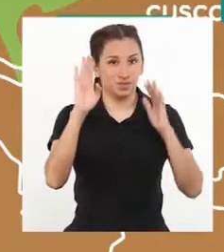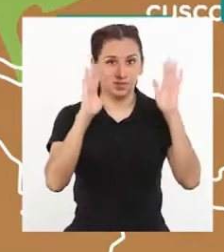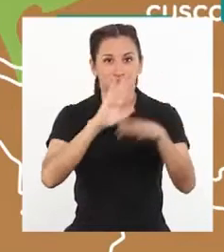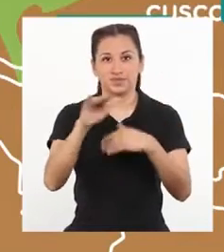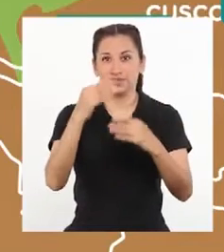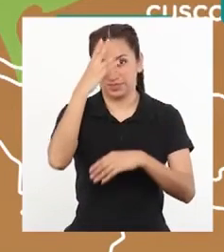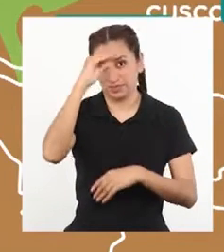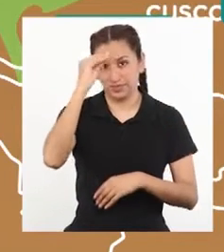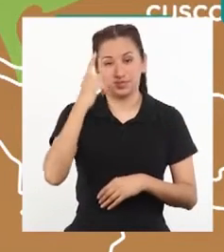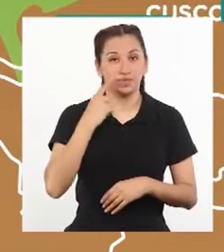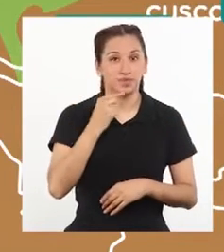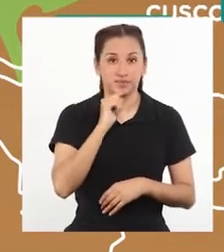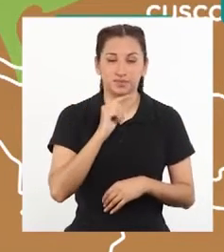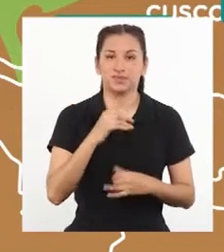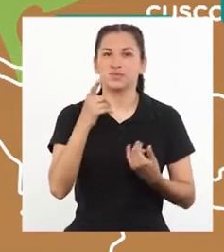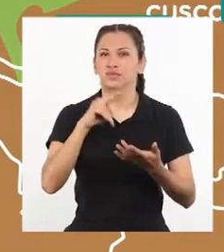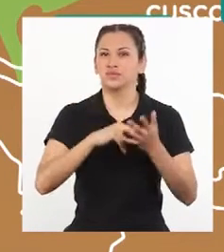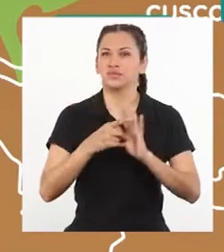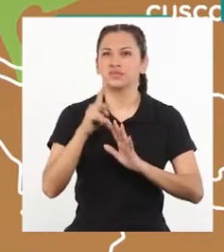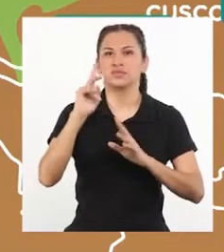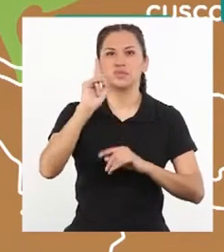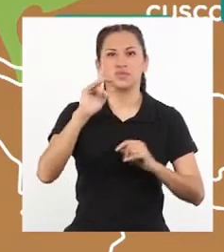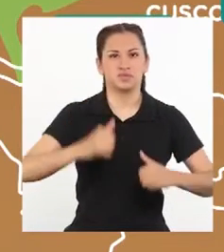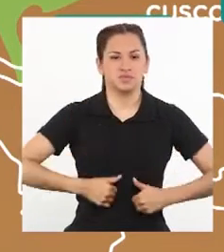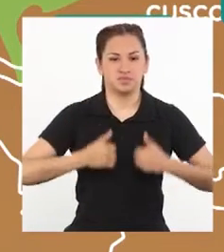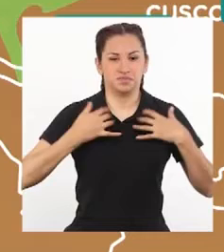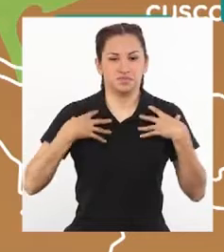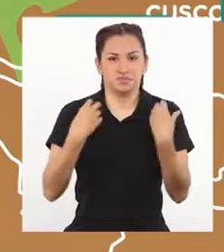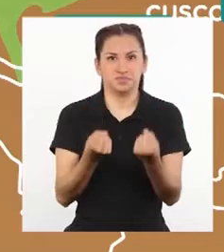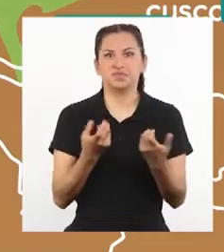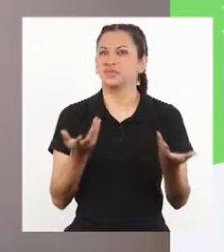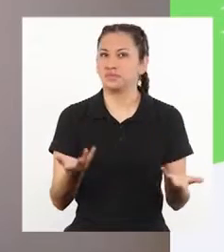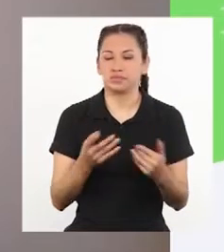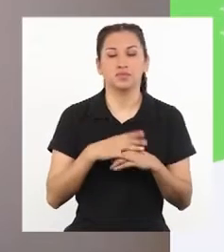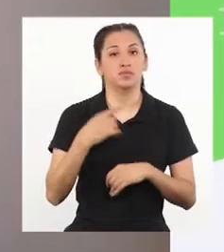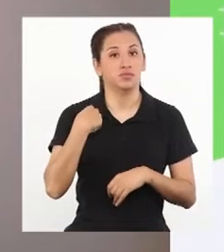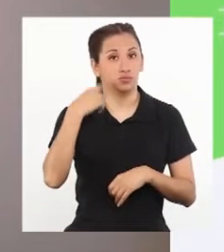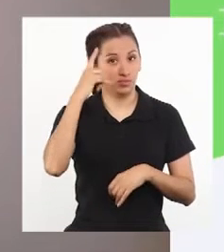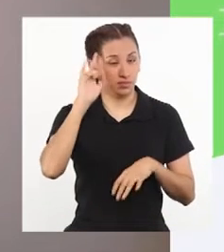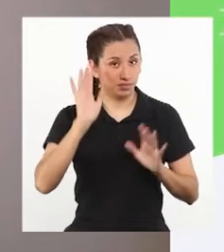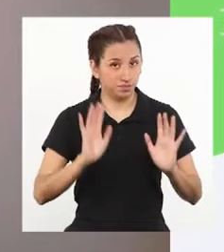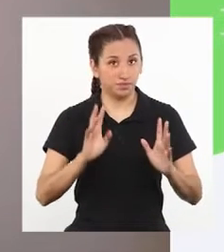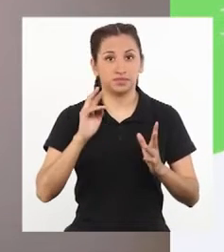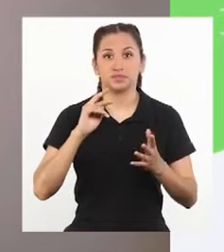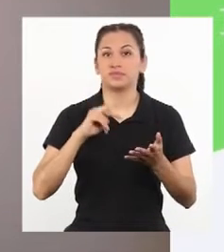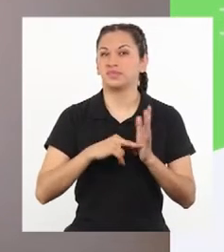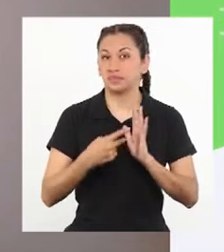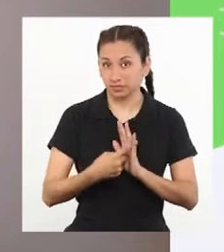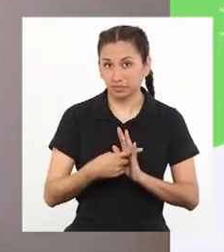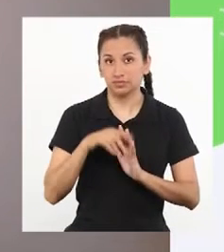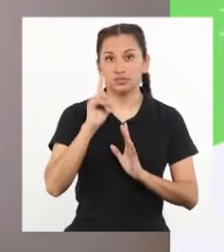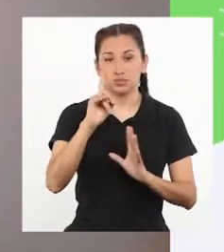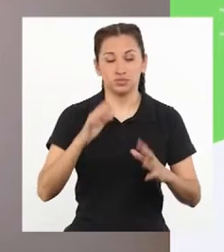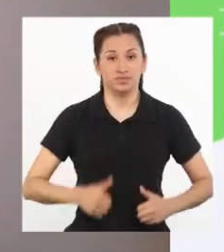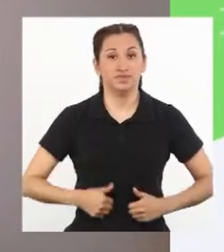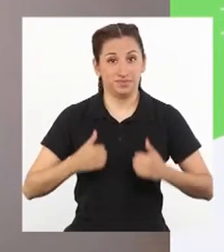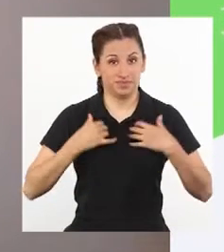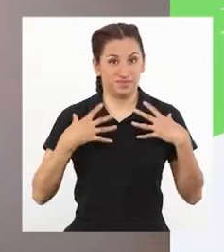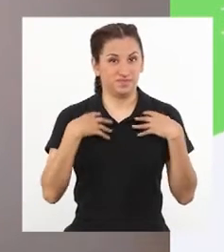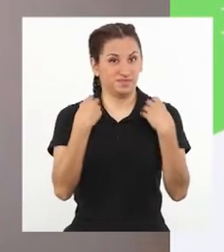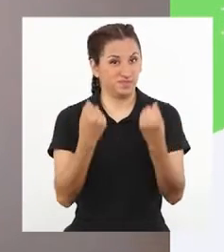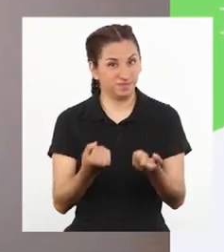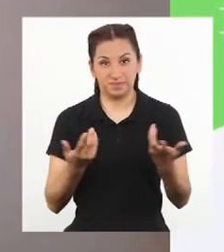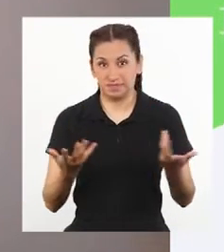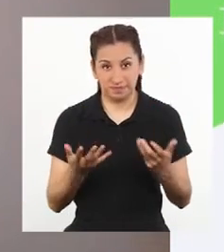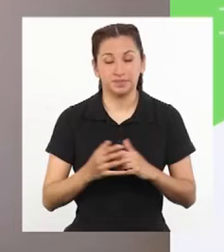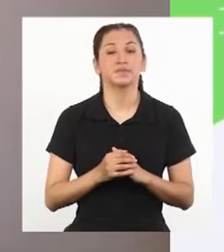¿Qué consideras que es llevar un estilo de vida saludable? Lo que considero yo que es llevar un estilo